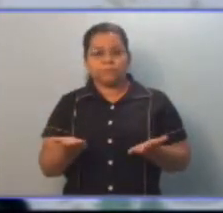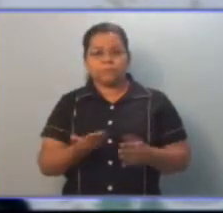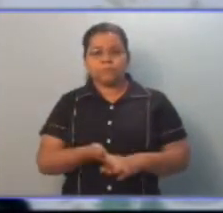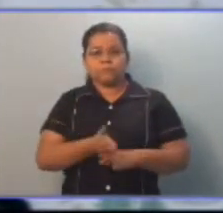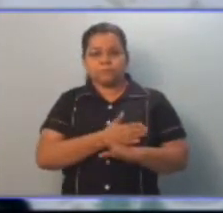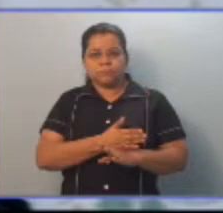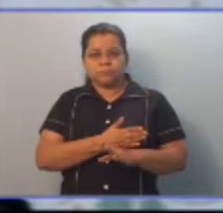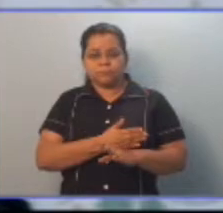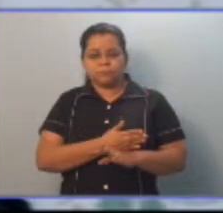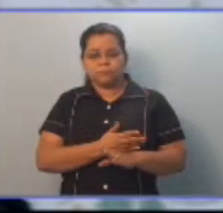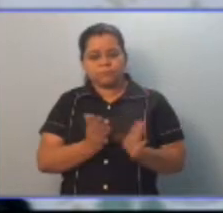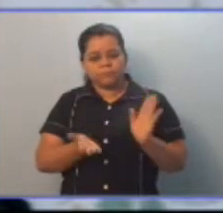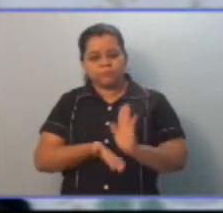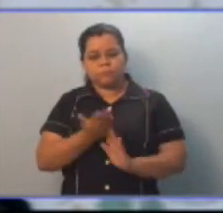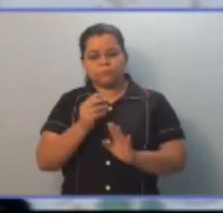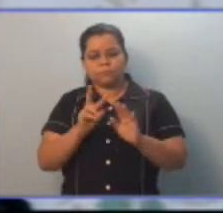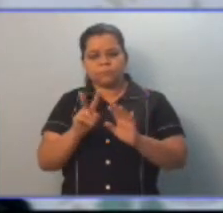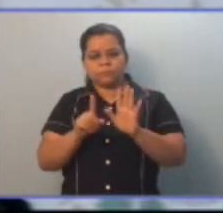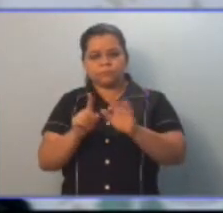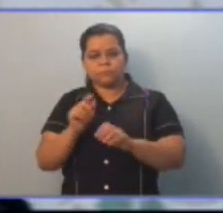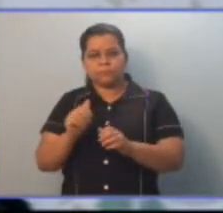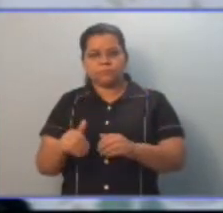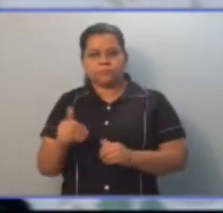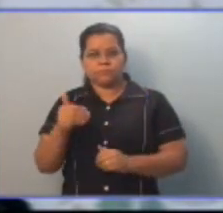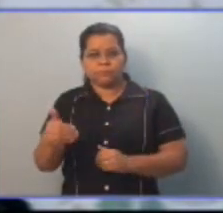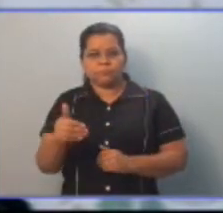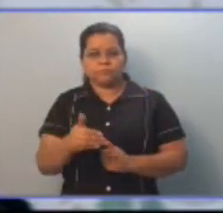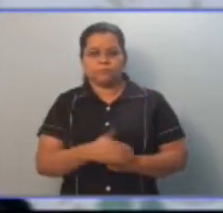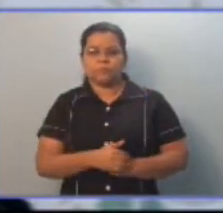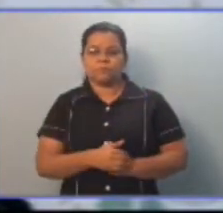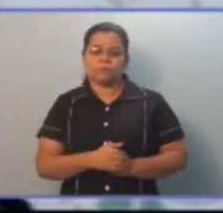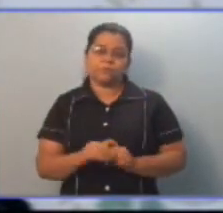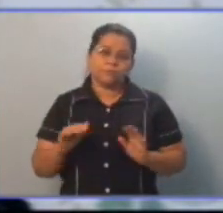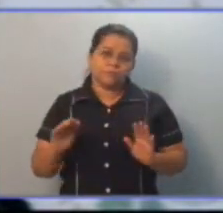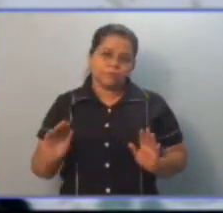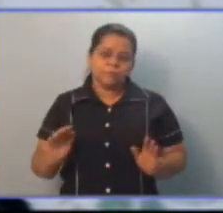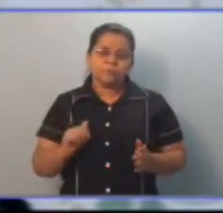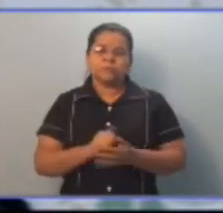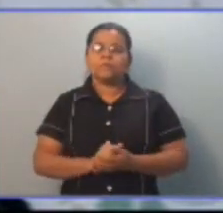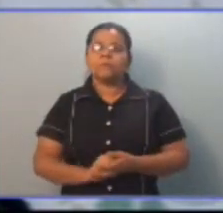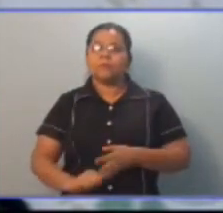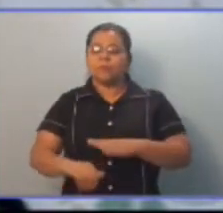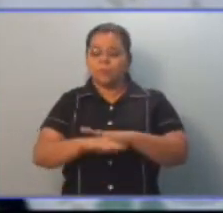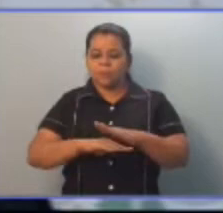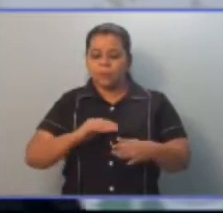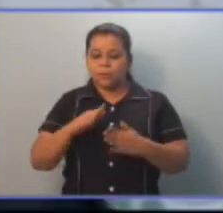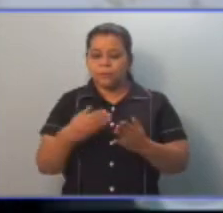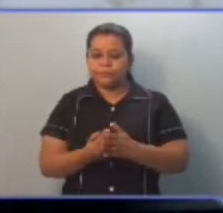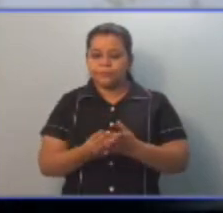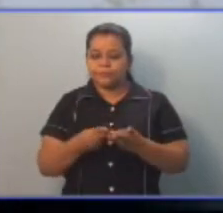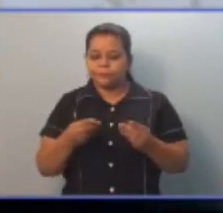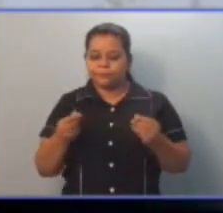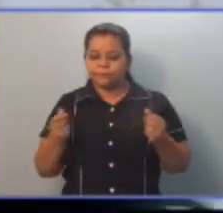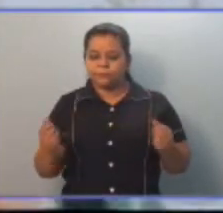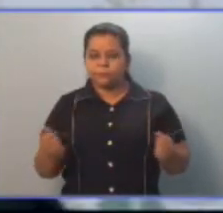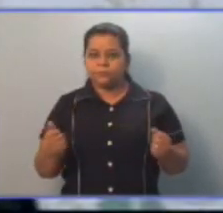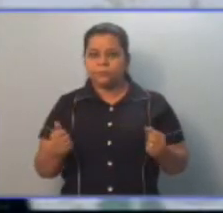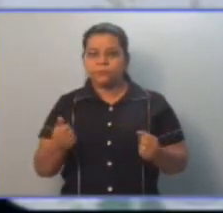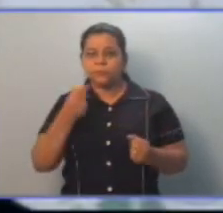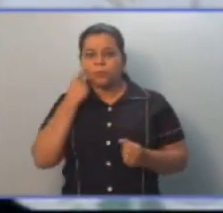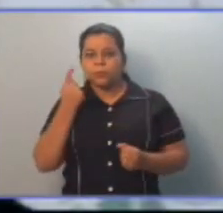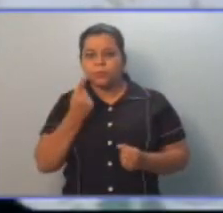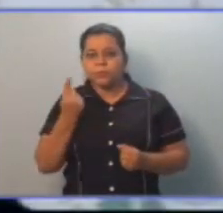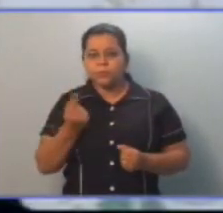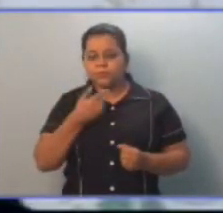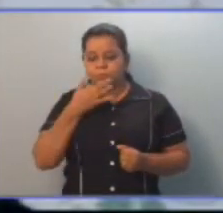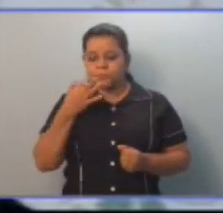decía, de más de 26 años? Entonces, el fundamento de esa resolución es precisamente la búsqueda de la